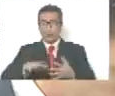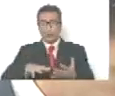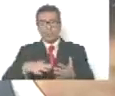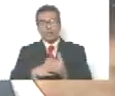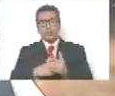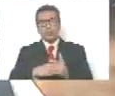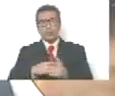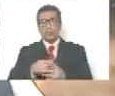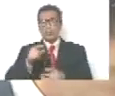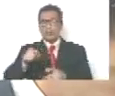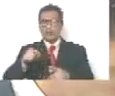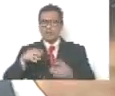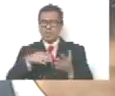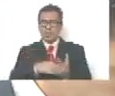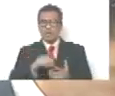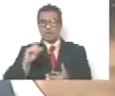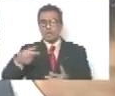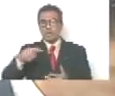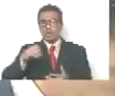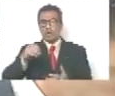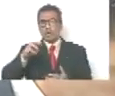país prácticamente en una hacienda.